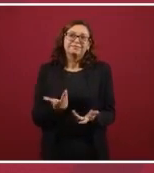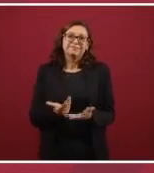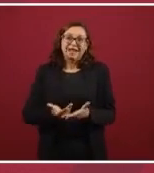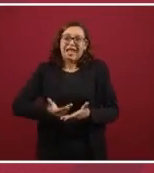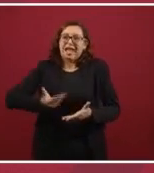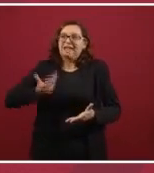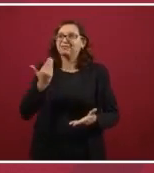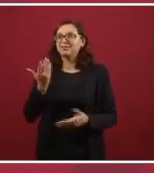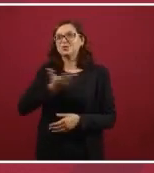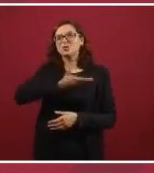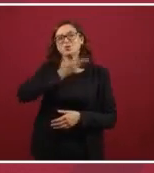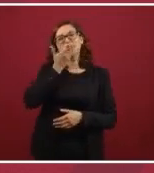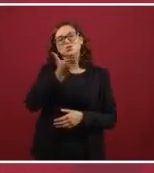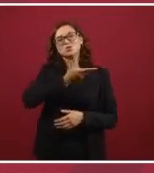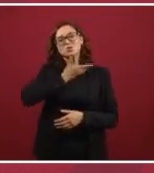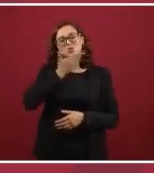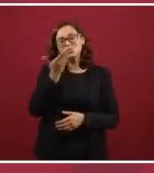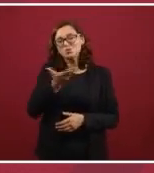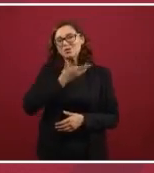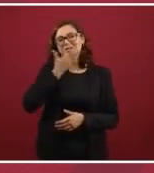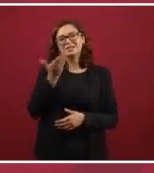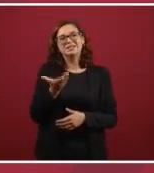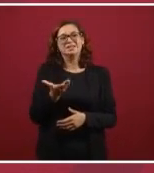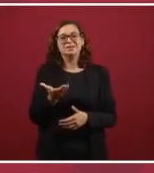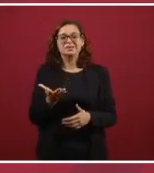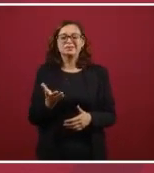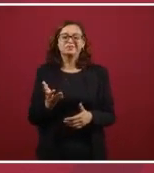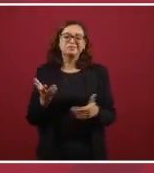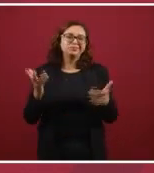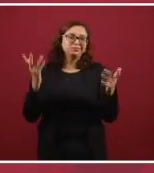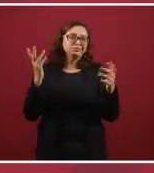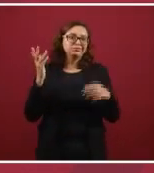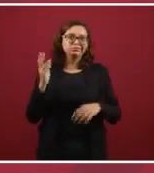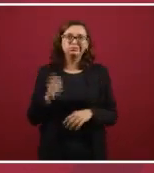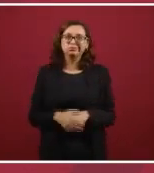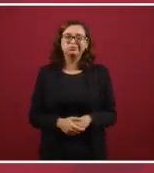estamos hablando de prácticas